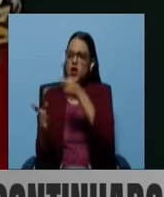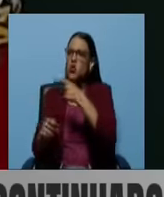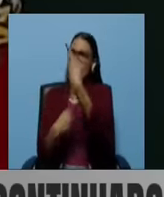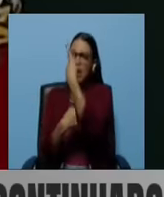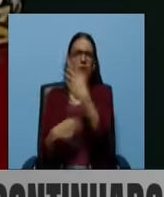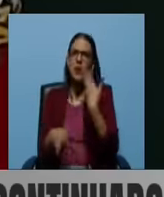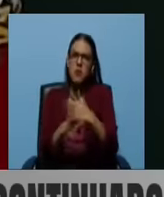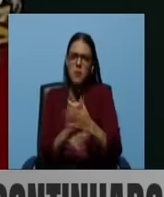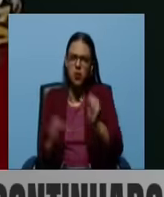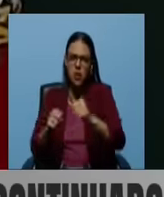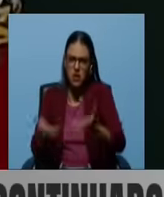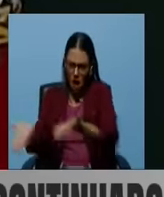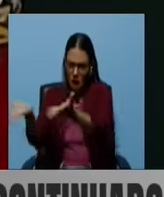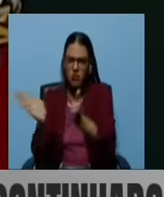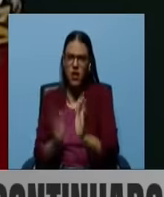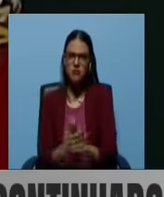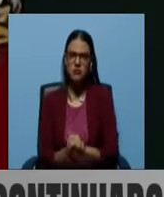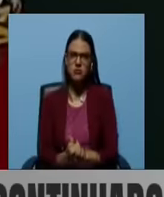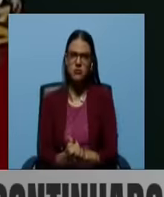quieras.